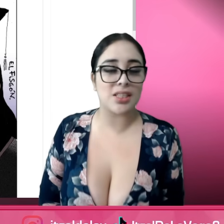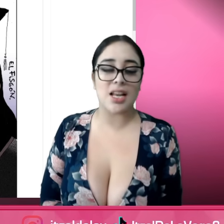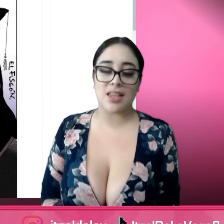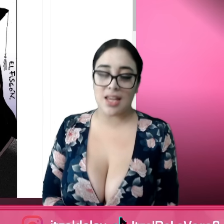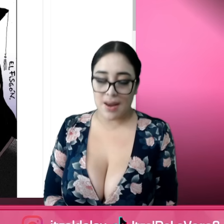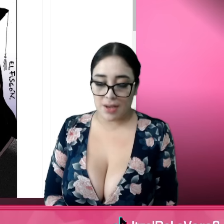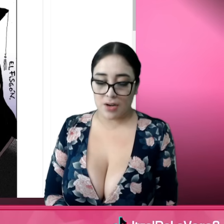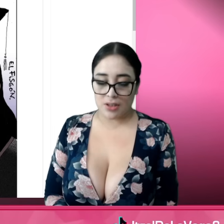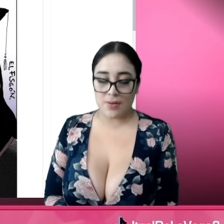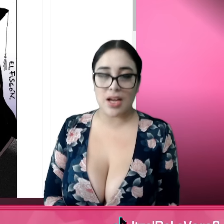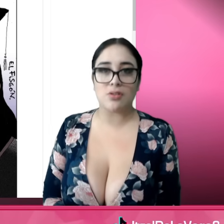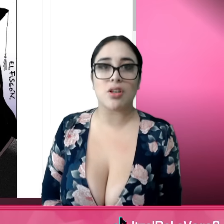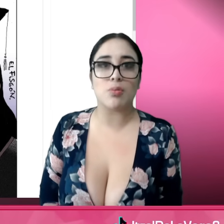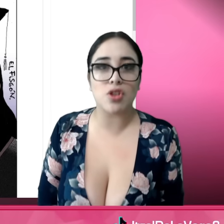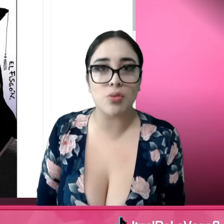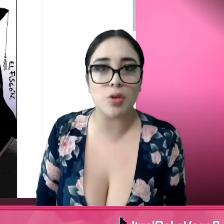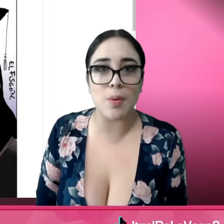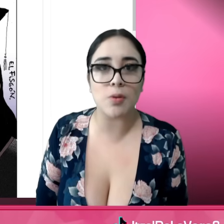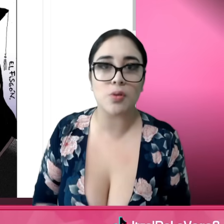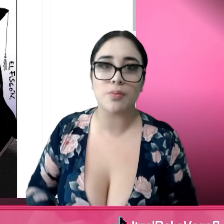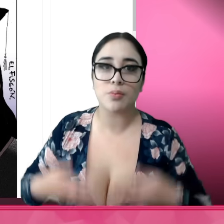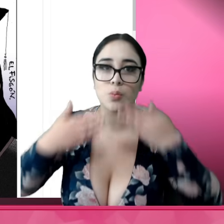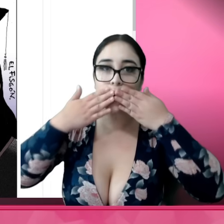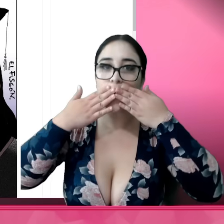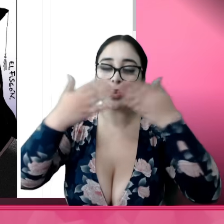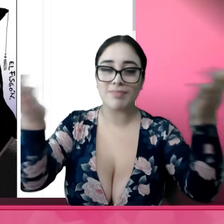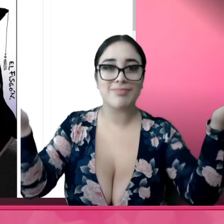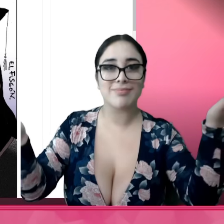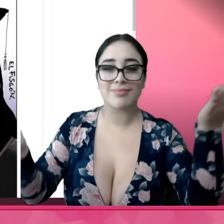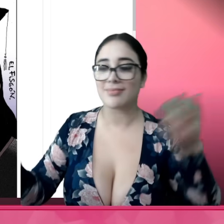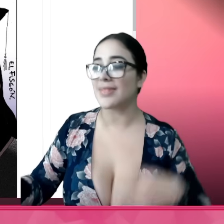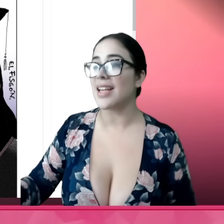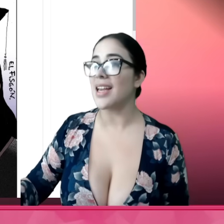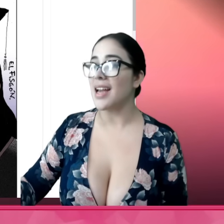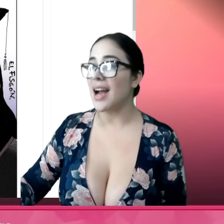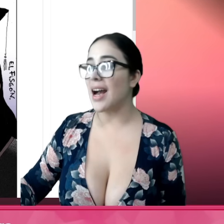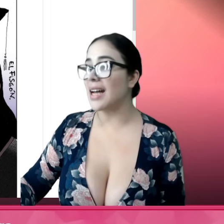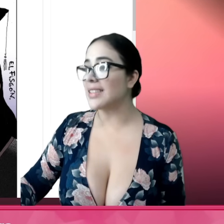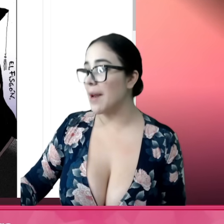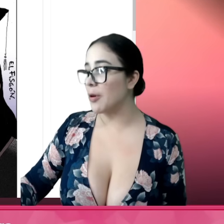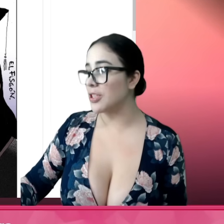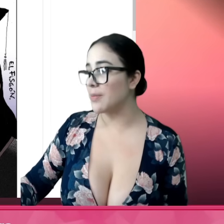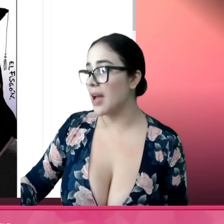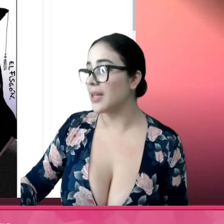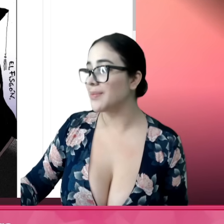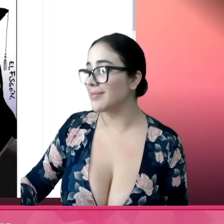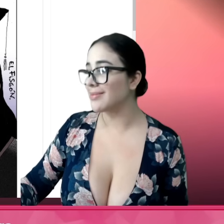Yo soy Ixel de la Vega Noti Vega. Los quiero muchísimo. Nos vemos. Hasta la próxima.